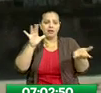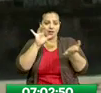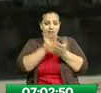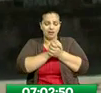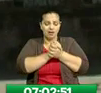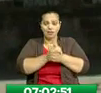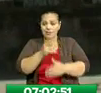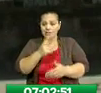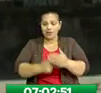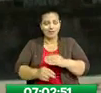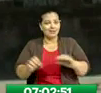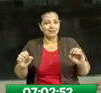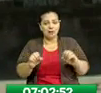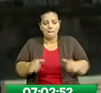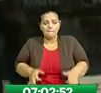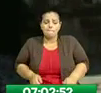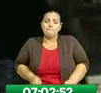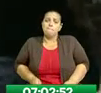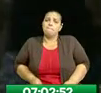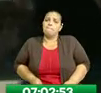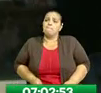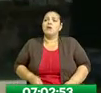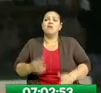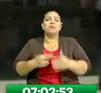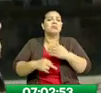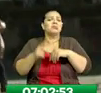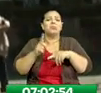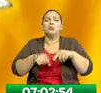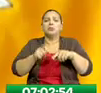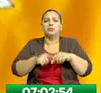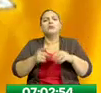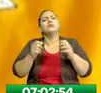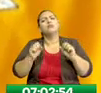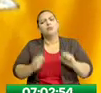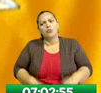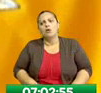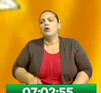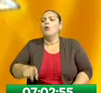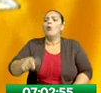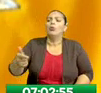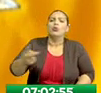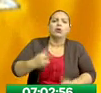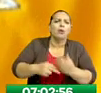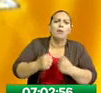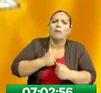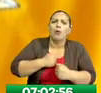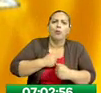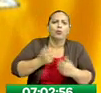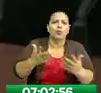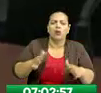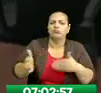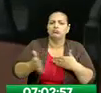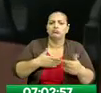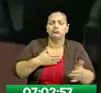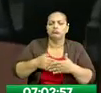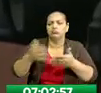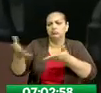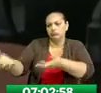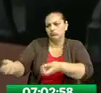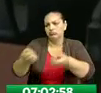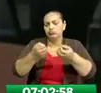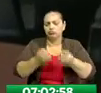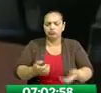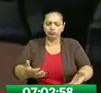La propuesta de ley que impulsa el Gobierno Nacional está compuesta por 137 artículos, entre los cuales destaca la iniciativa para aumentar la